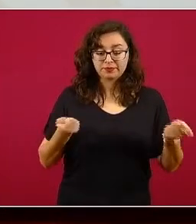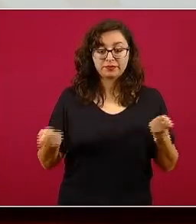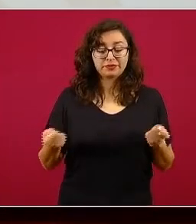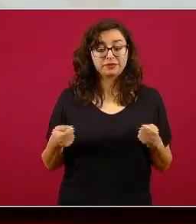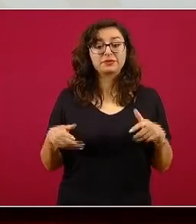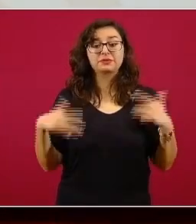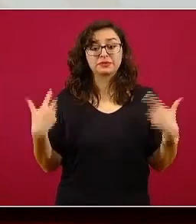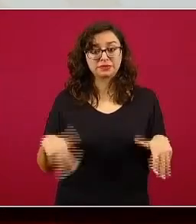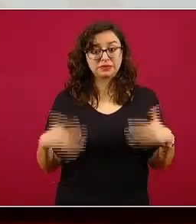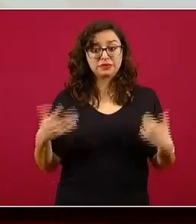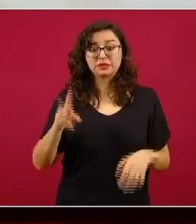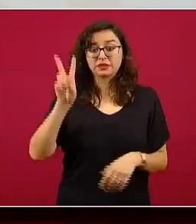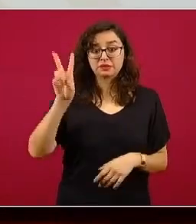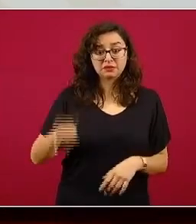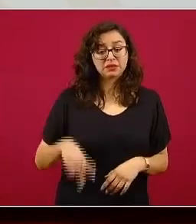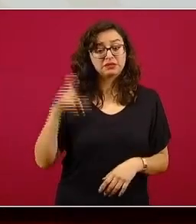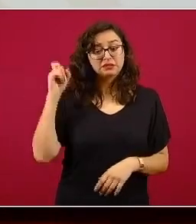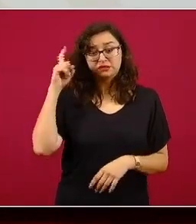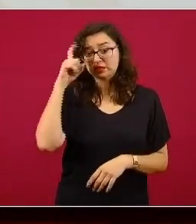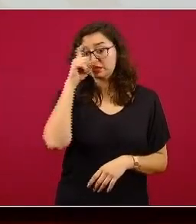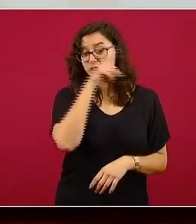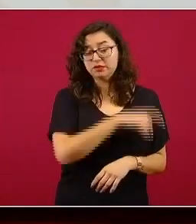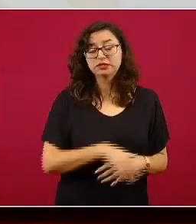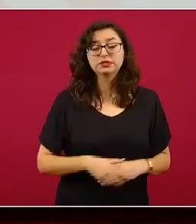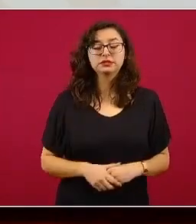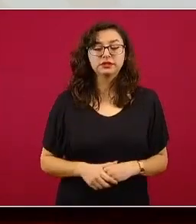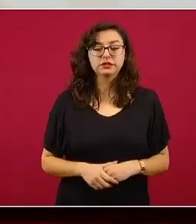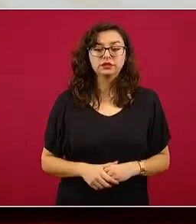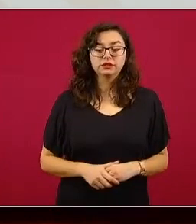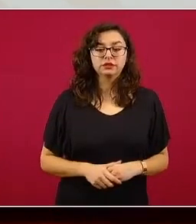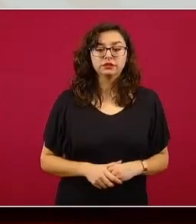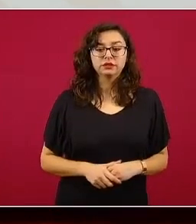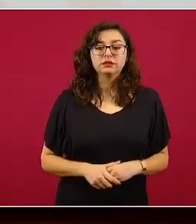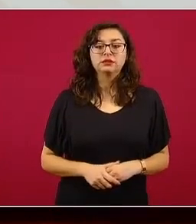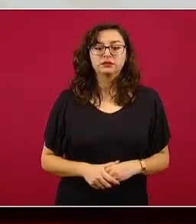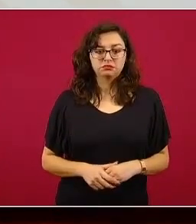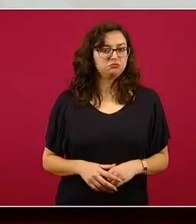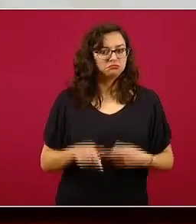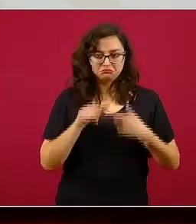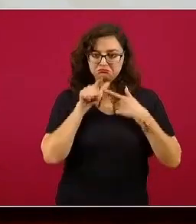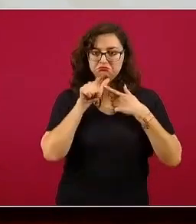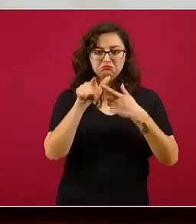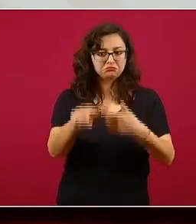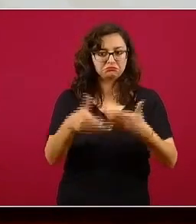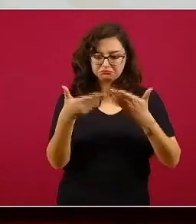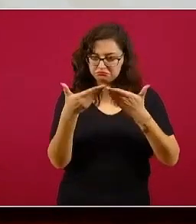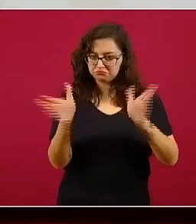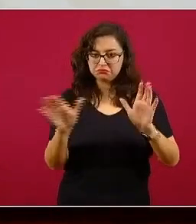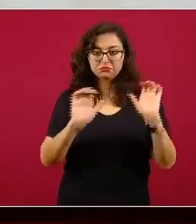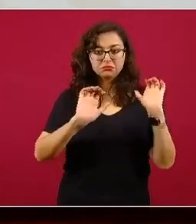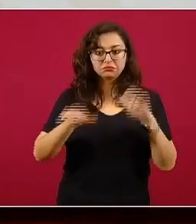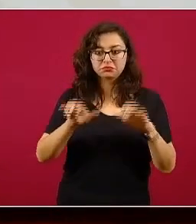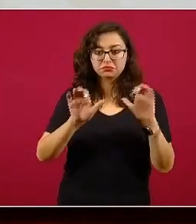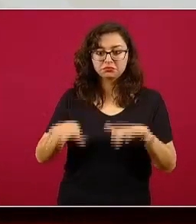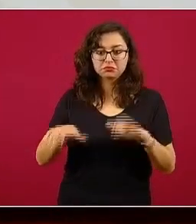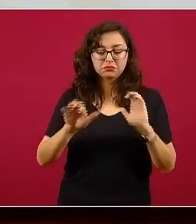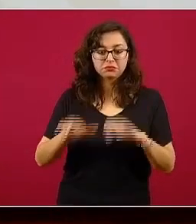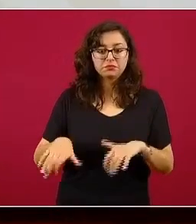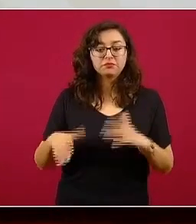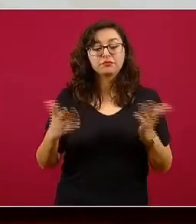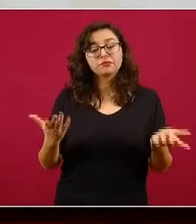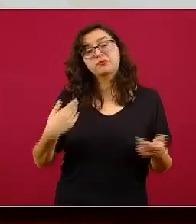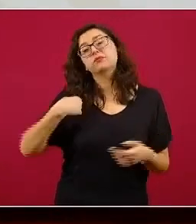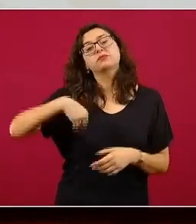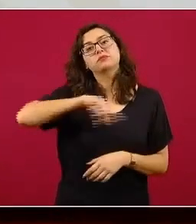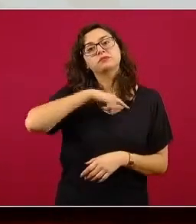gran heroicidad nuestro país. Aún seguimos contratando, y para el cierre de este ejercicio